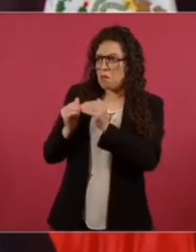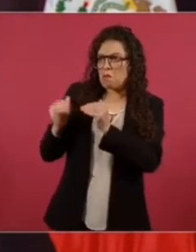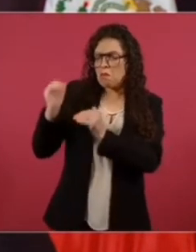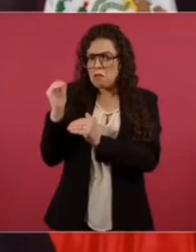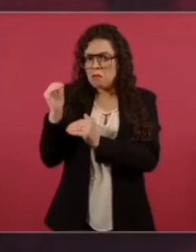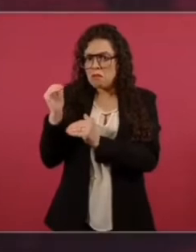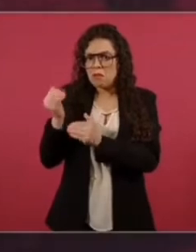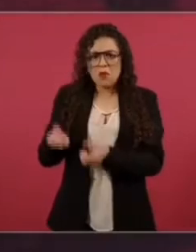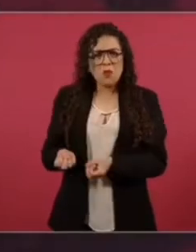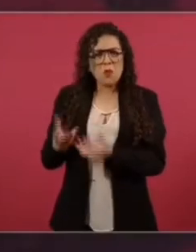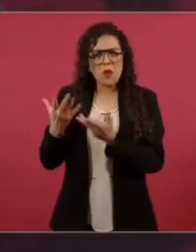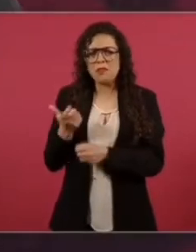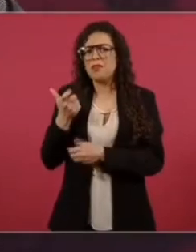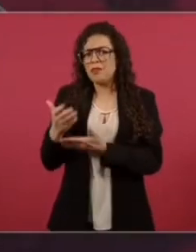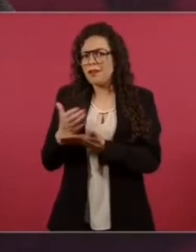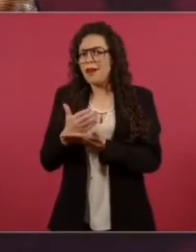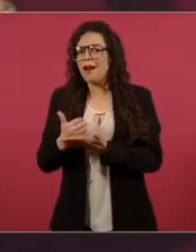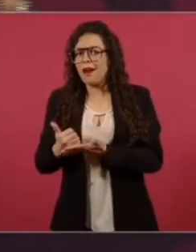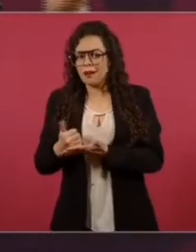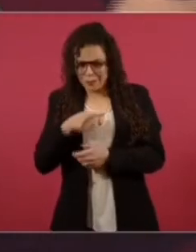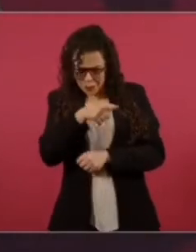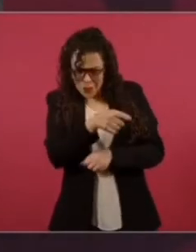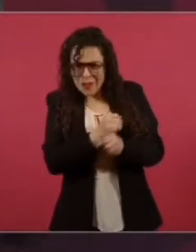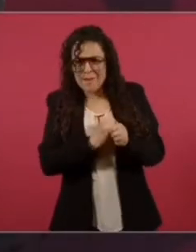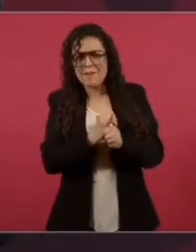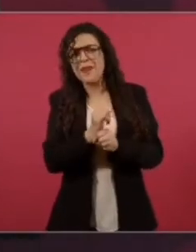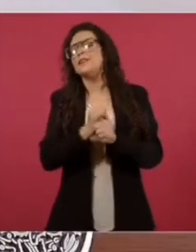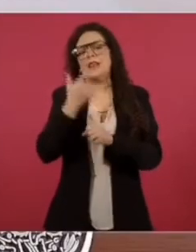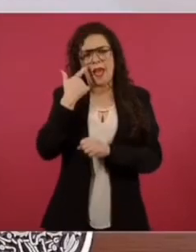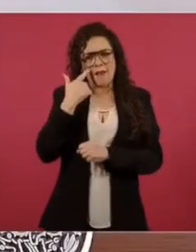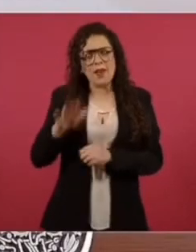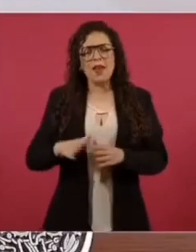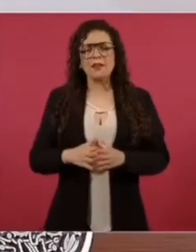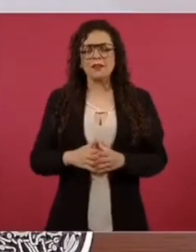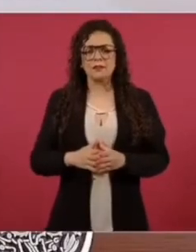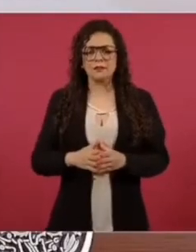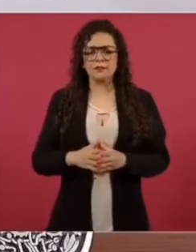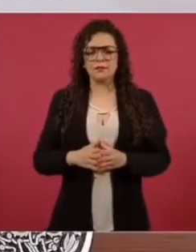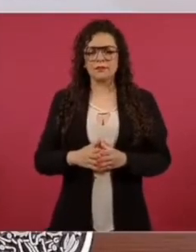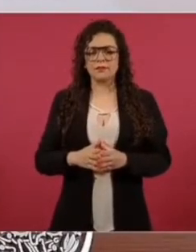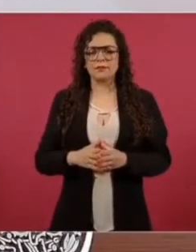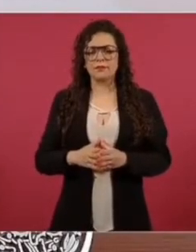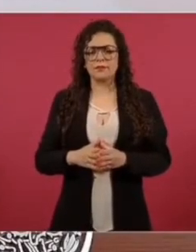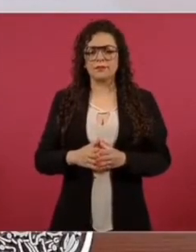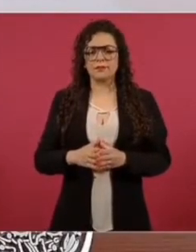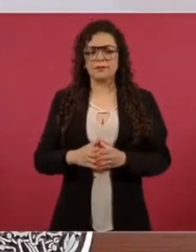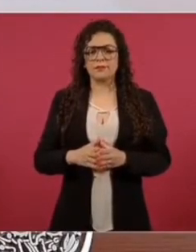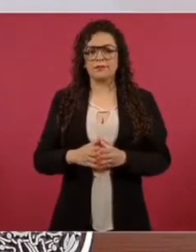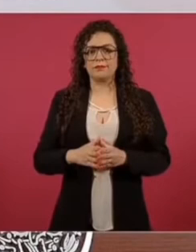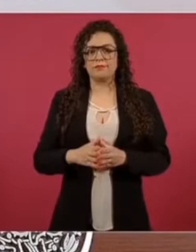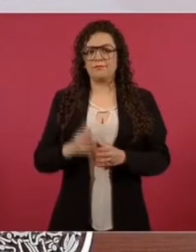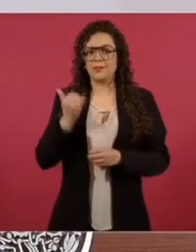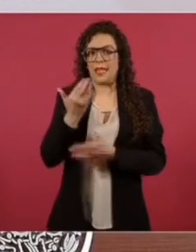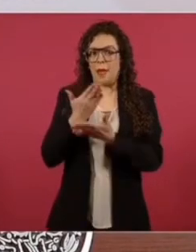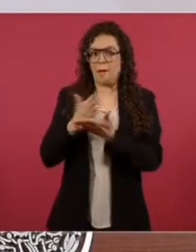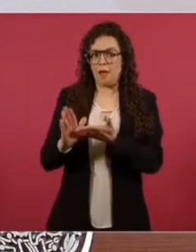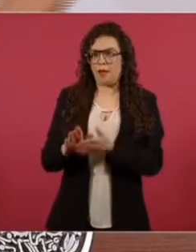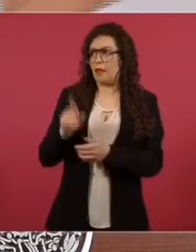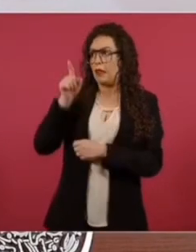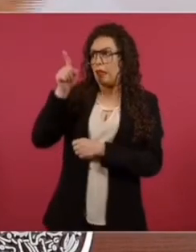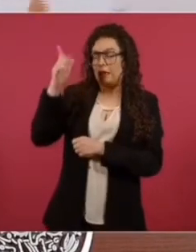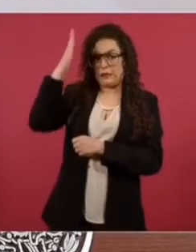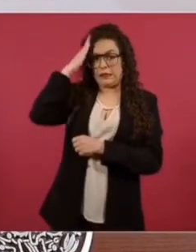Porque pues no son los trabajadores. Además, ellos son los trabajadores.